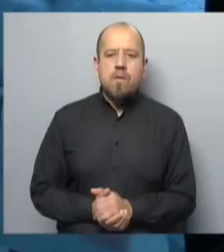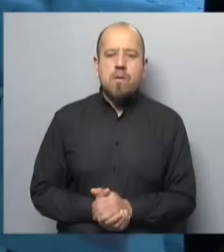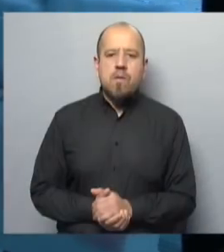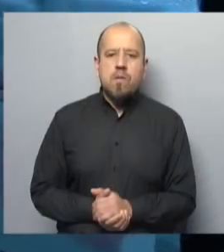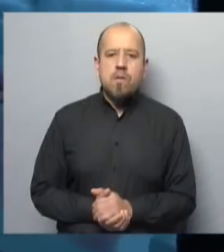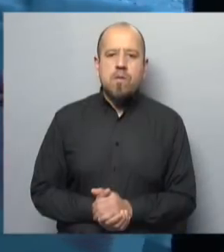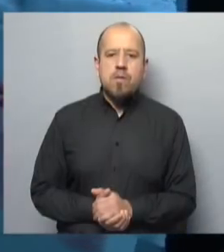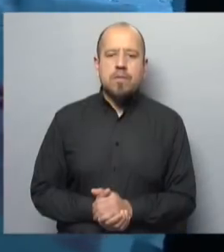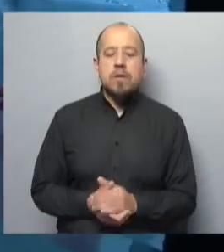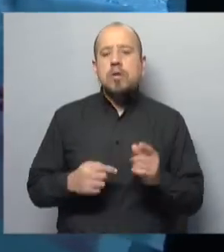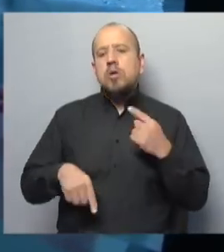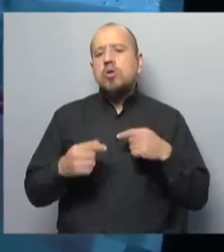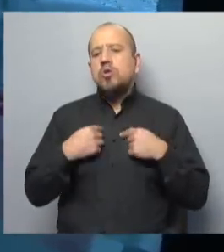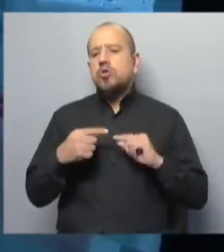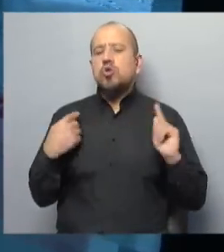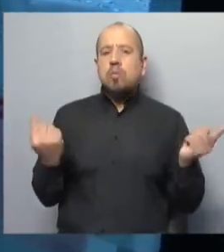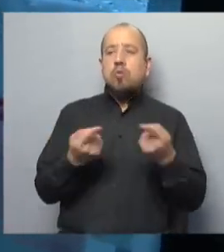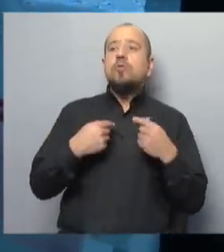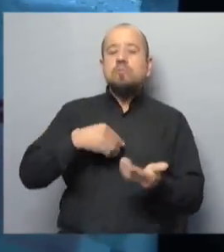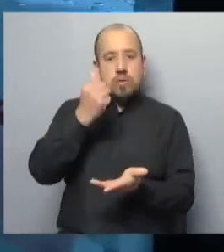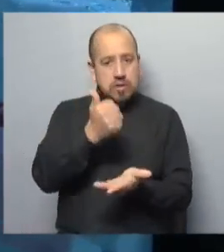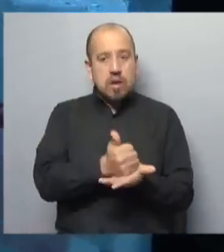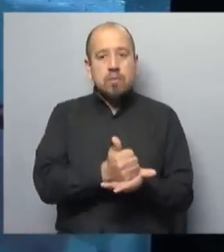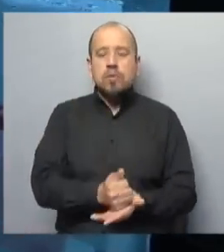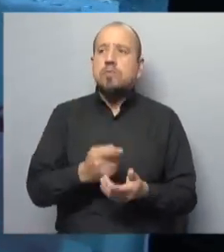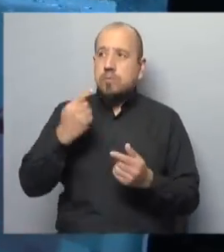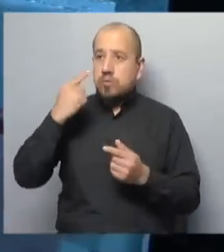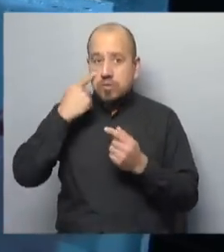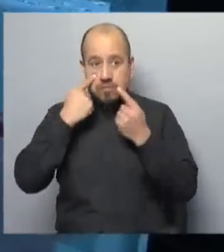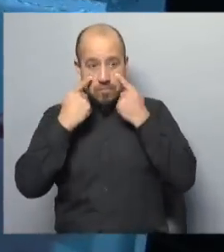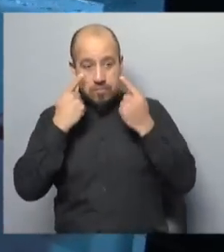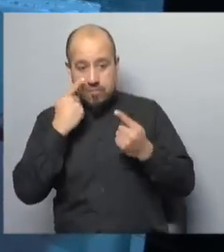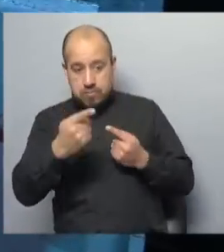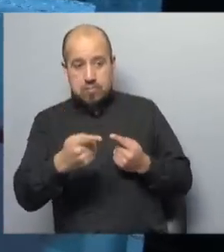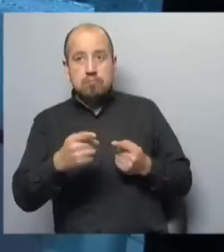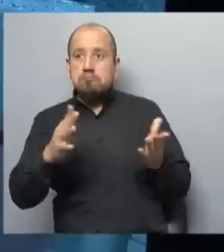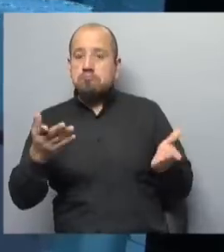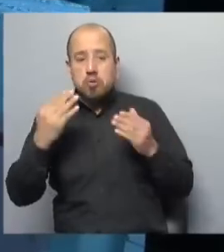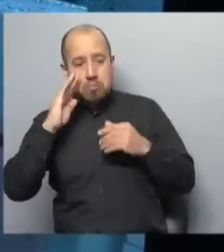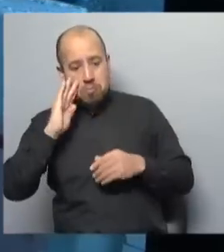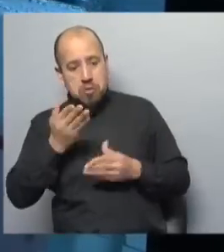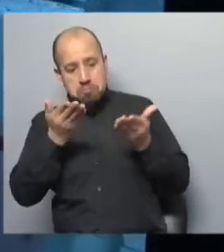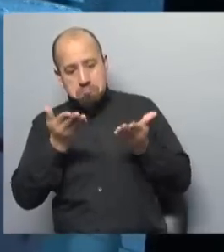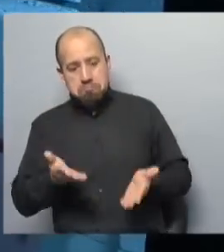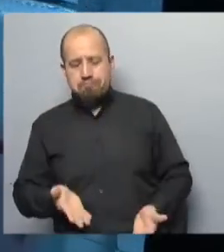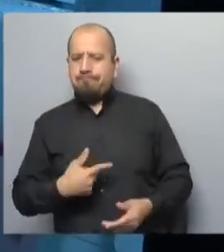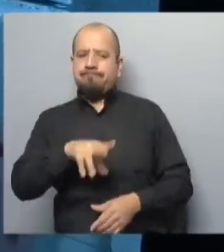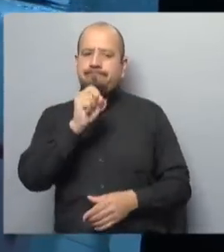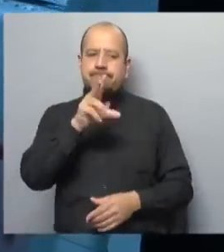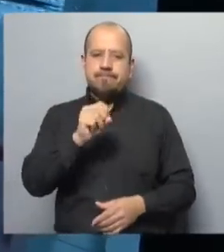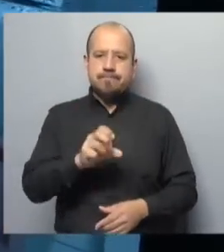somos existimos nos conocen nos admiran nos critican